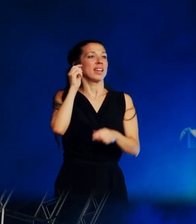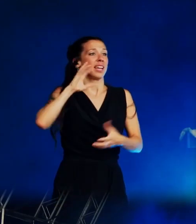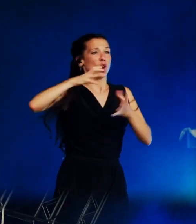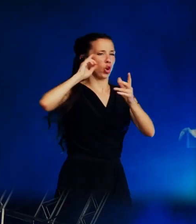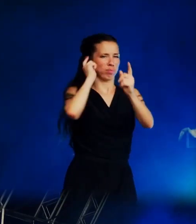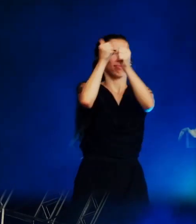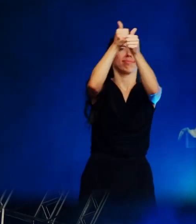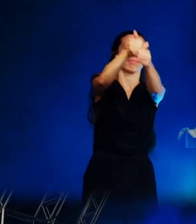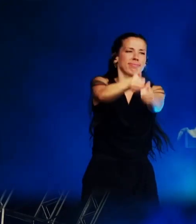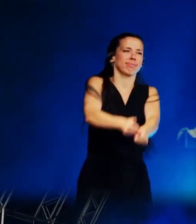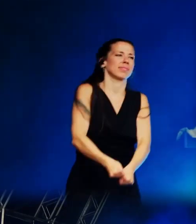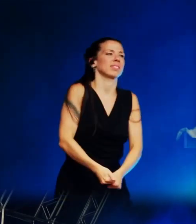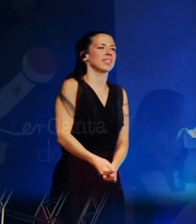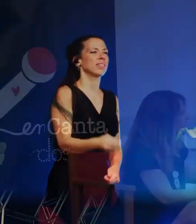final.